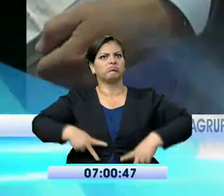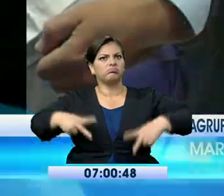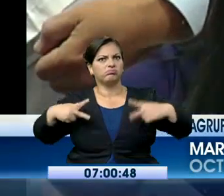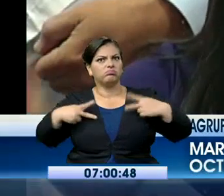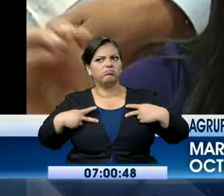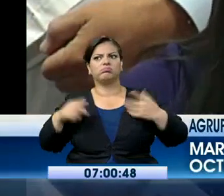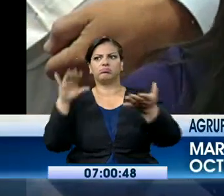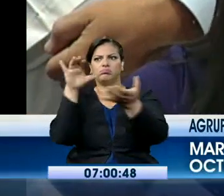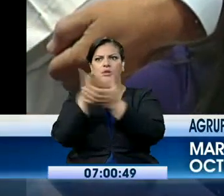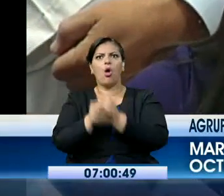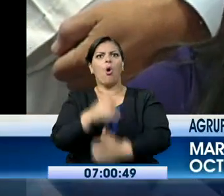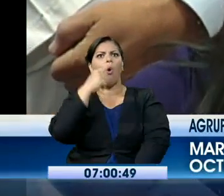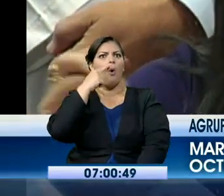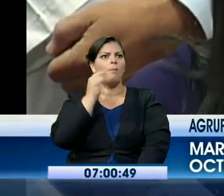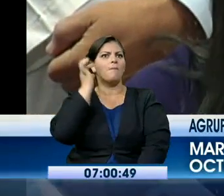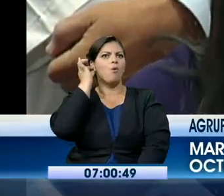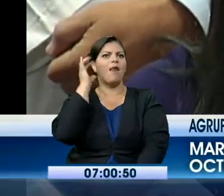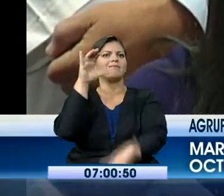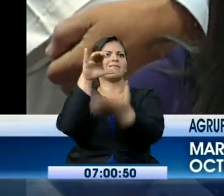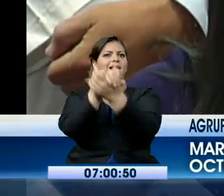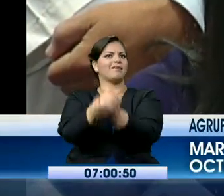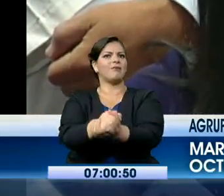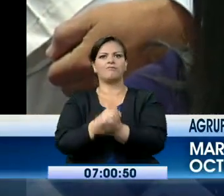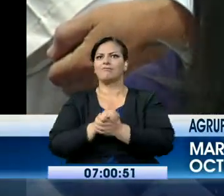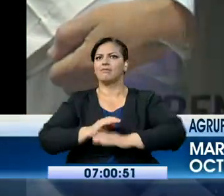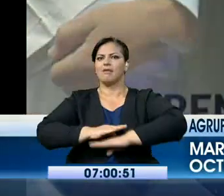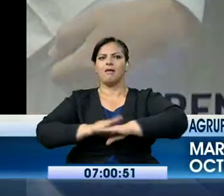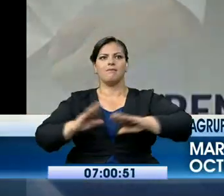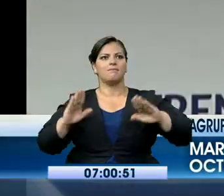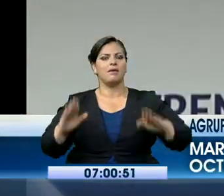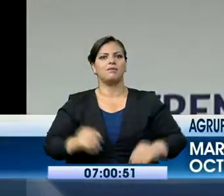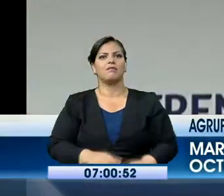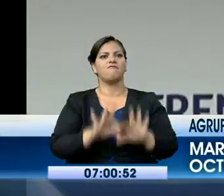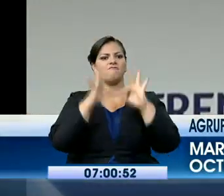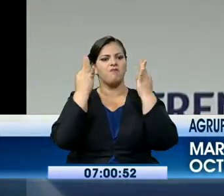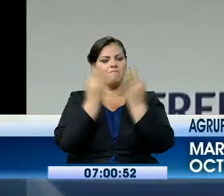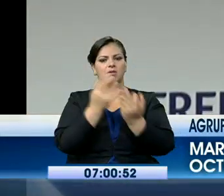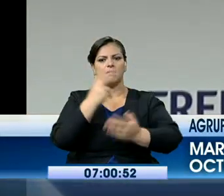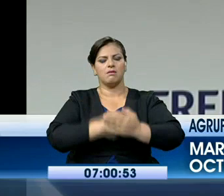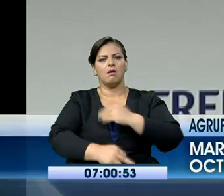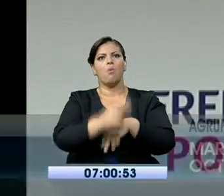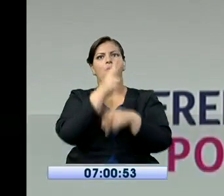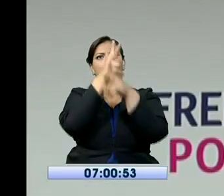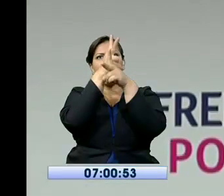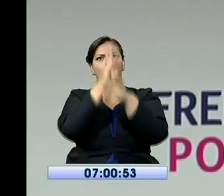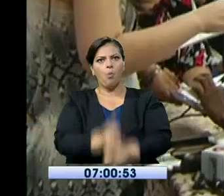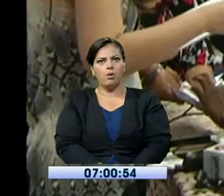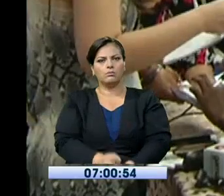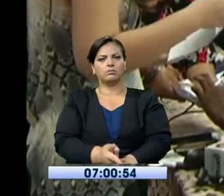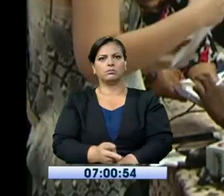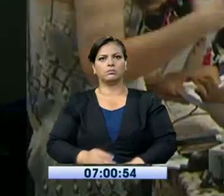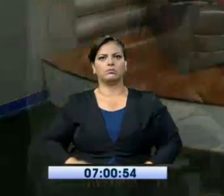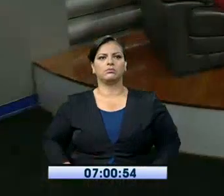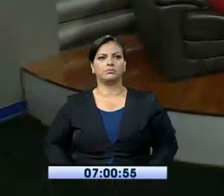nuestros matrimonios, a nuestras familias y sobre todo a nuestros hijos. Informó Enrique Muñoz.